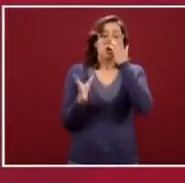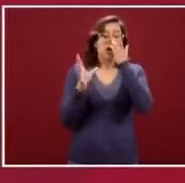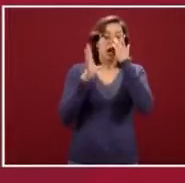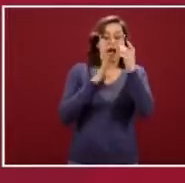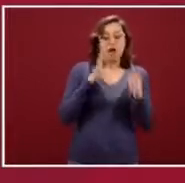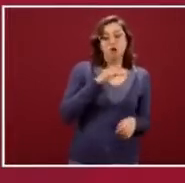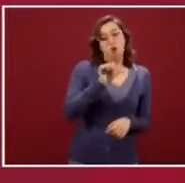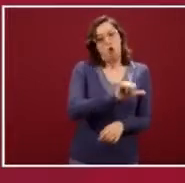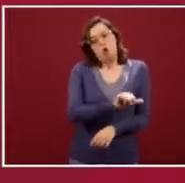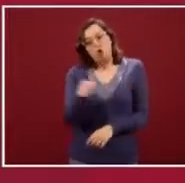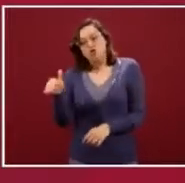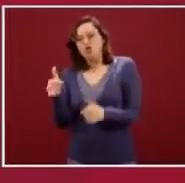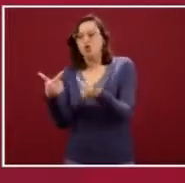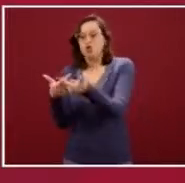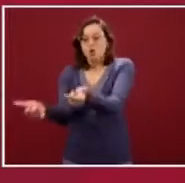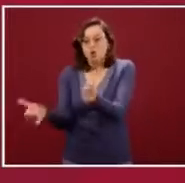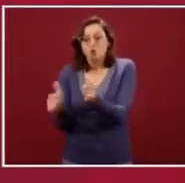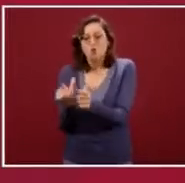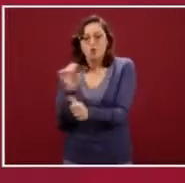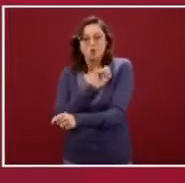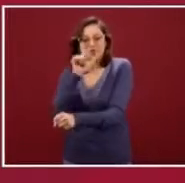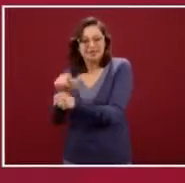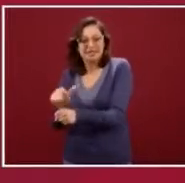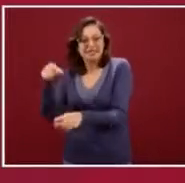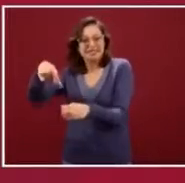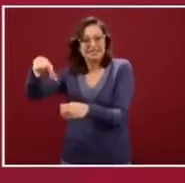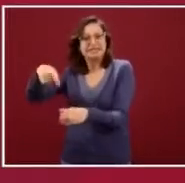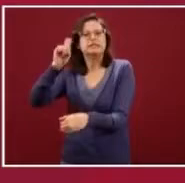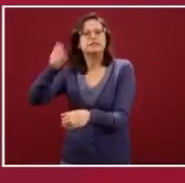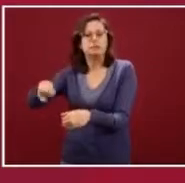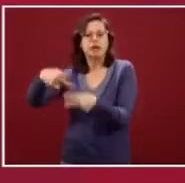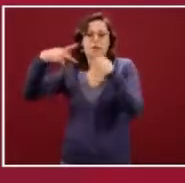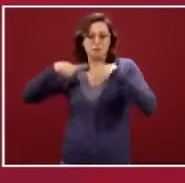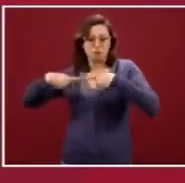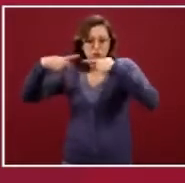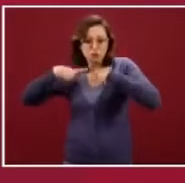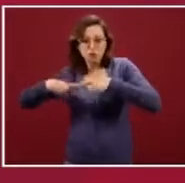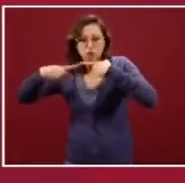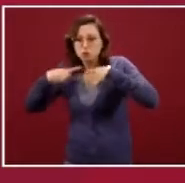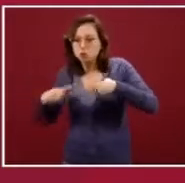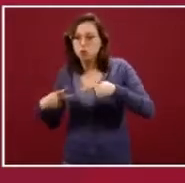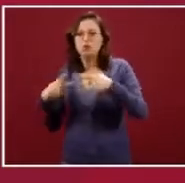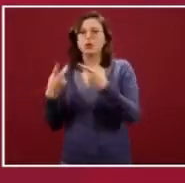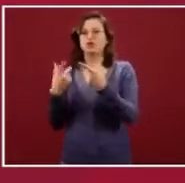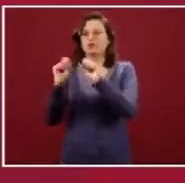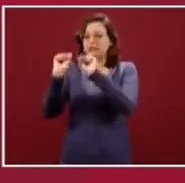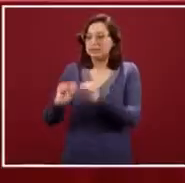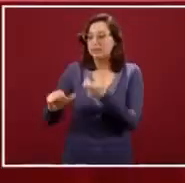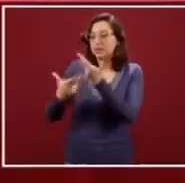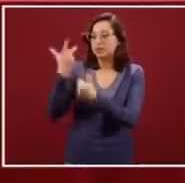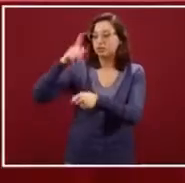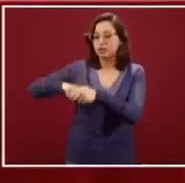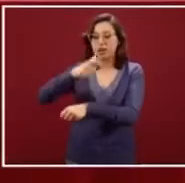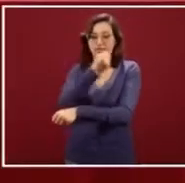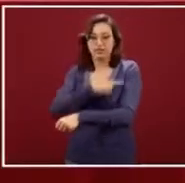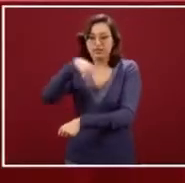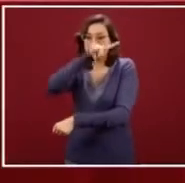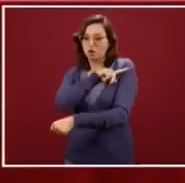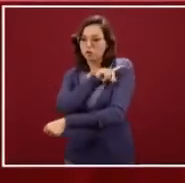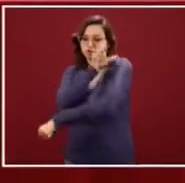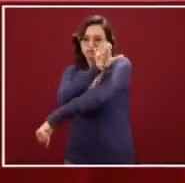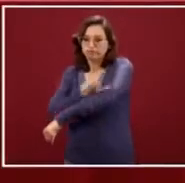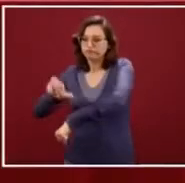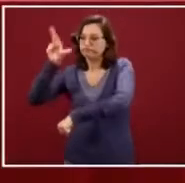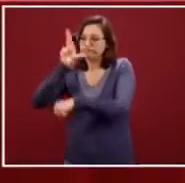respuesta. Estos son elementos civiles que articulan a los distintos componentes del Sistema Nacional de Salud para poder